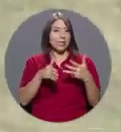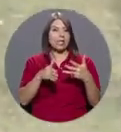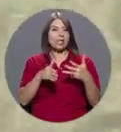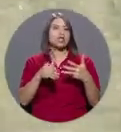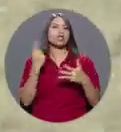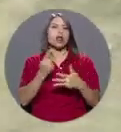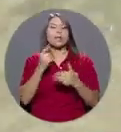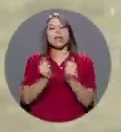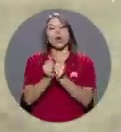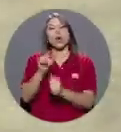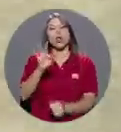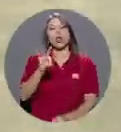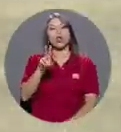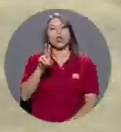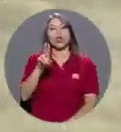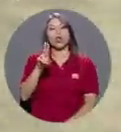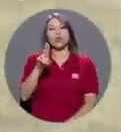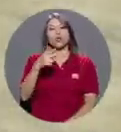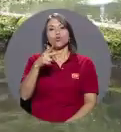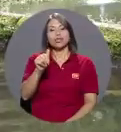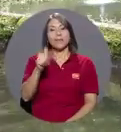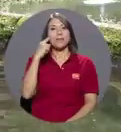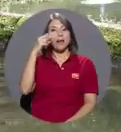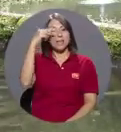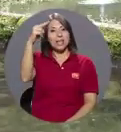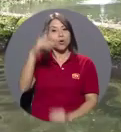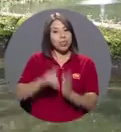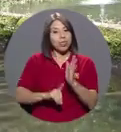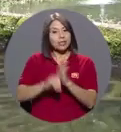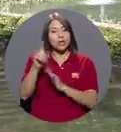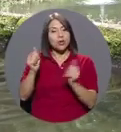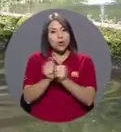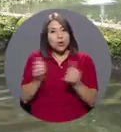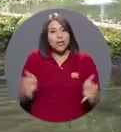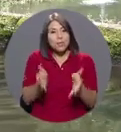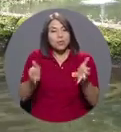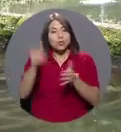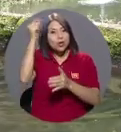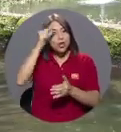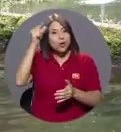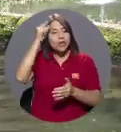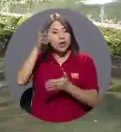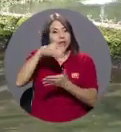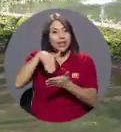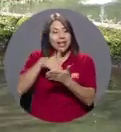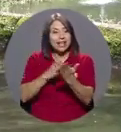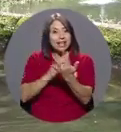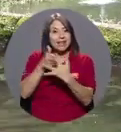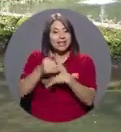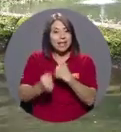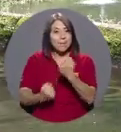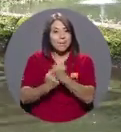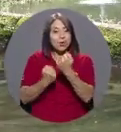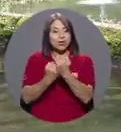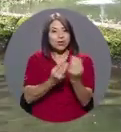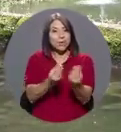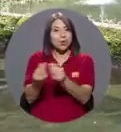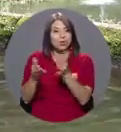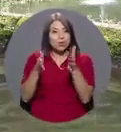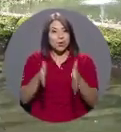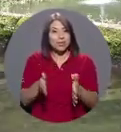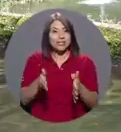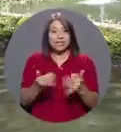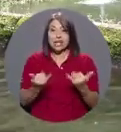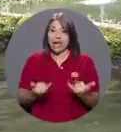trucha para México. Y bueno, se ha venido desarrollando gracias al impulso que ha venido dando el gobierno federal a través de apoyos a